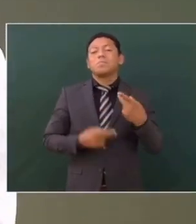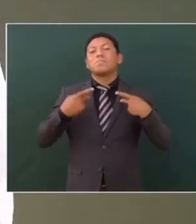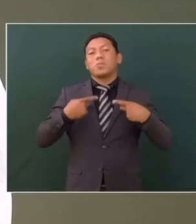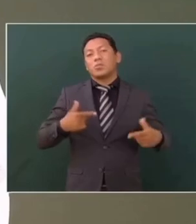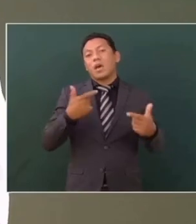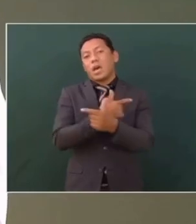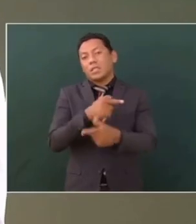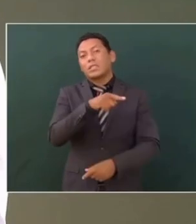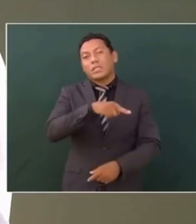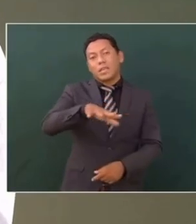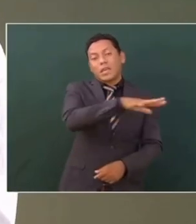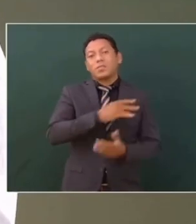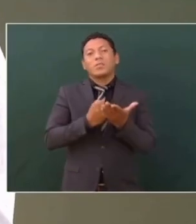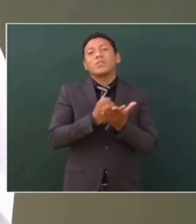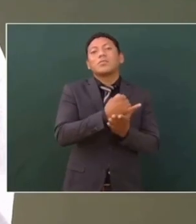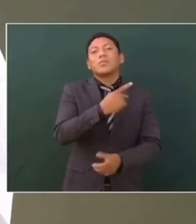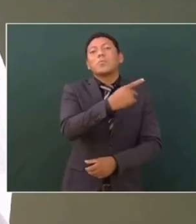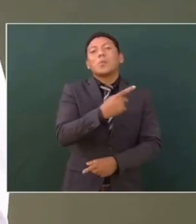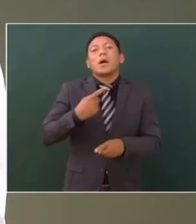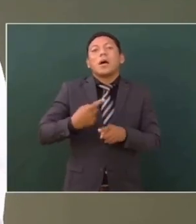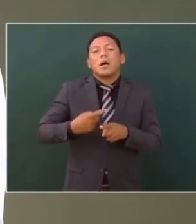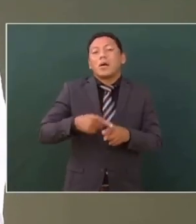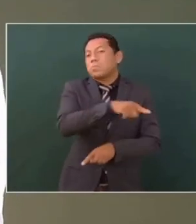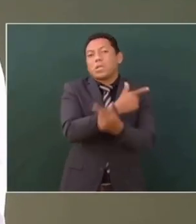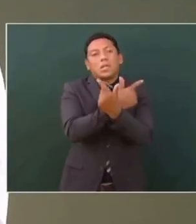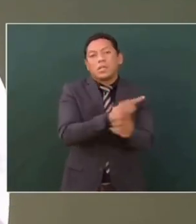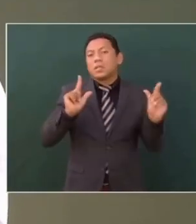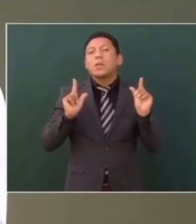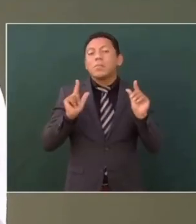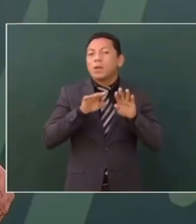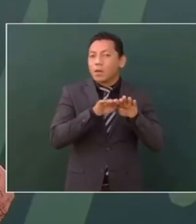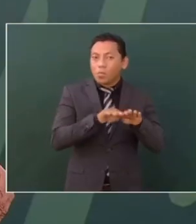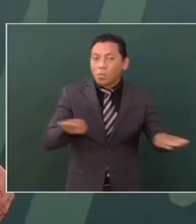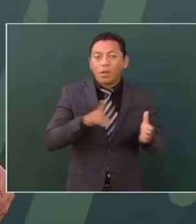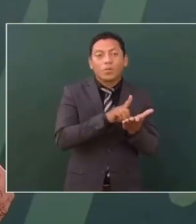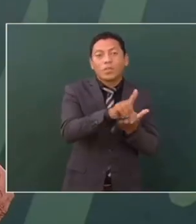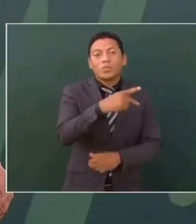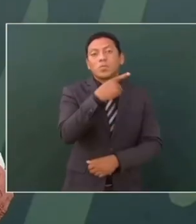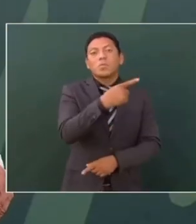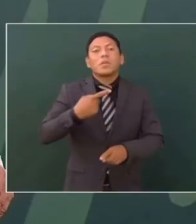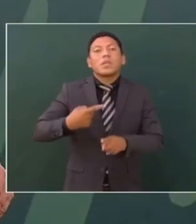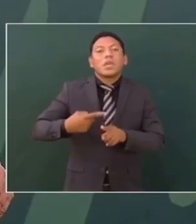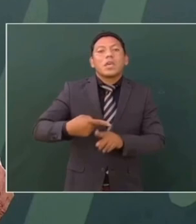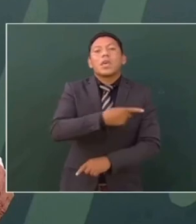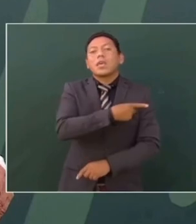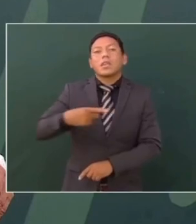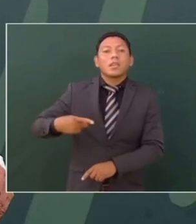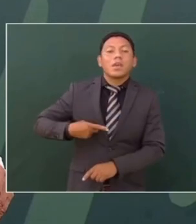gente va a decidir en su momento, en forma libre, democrática, quién debe